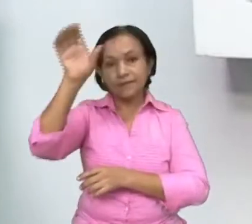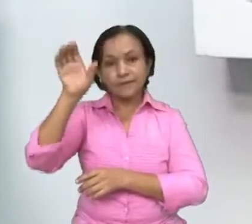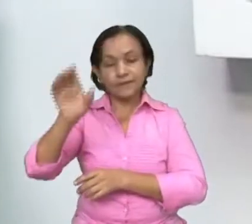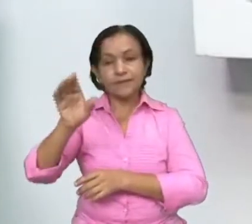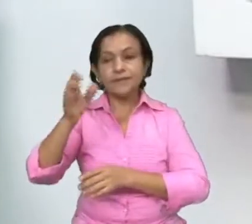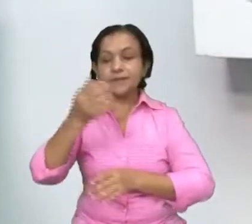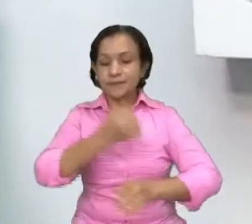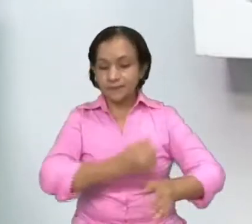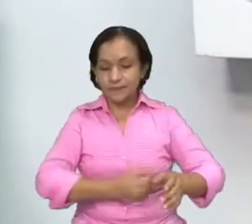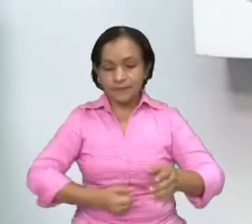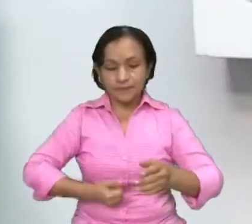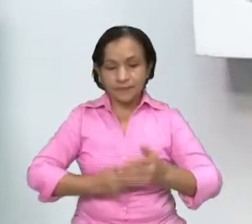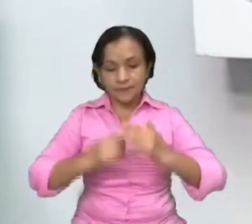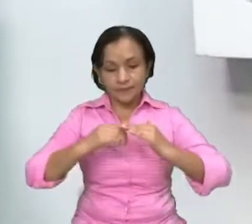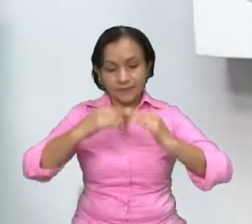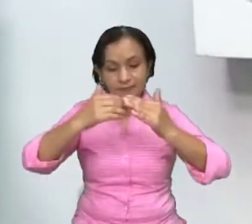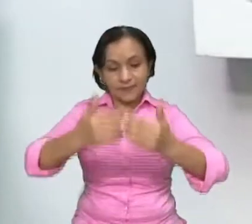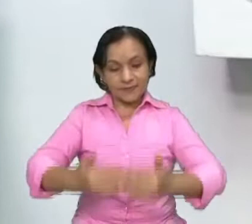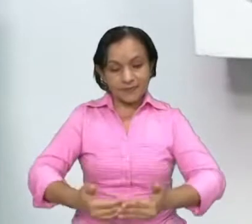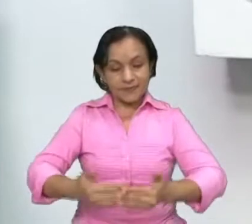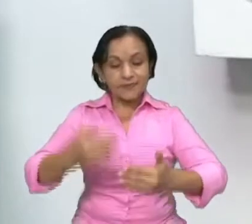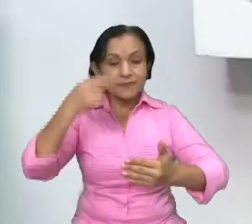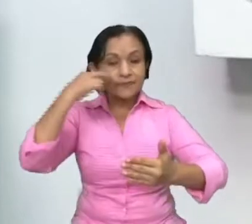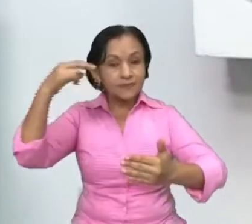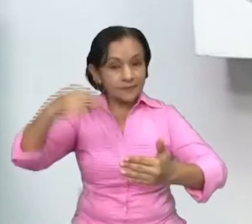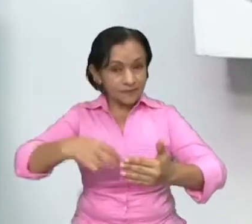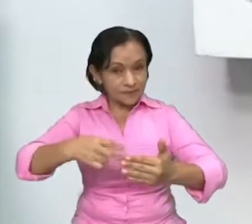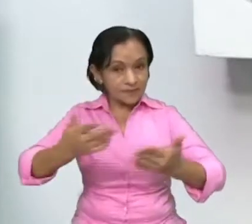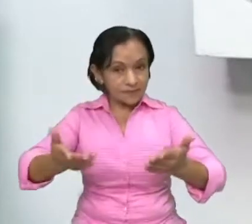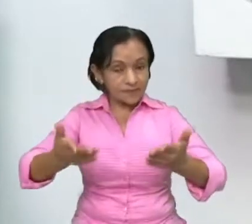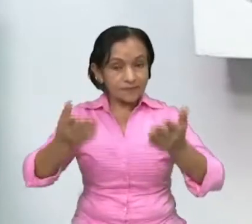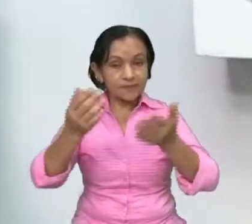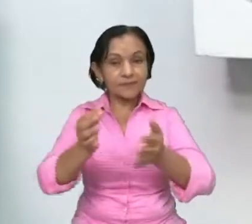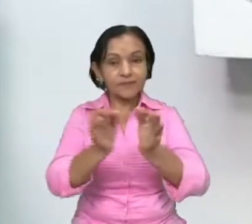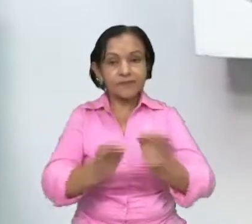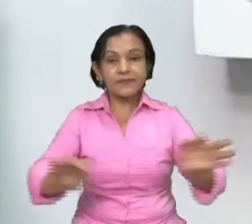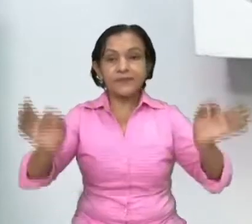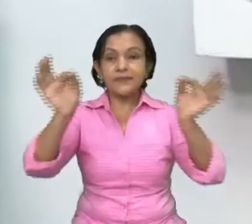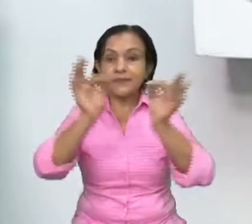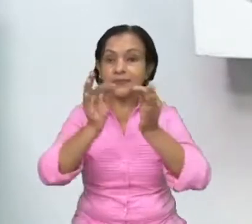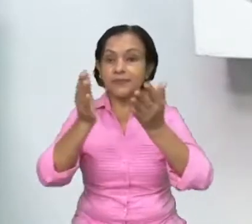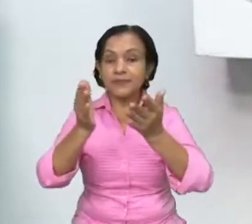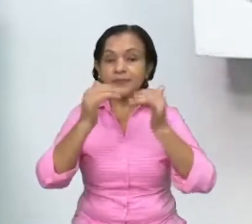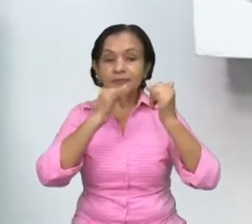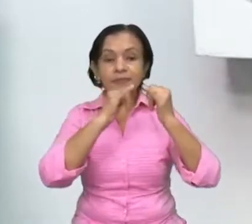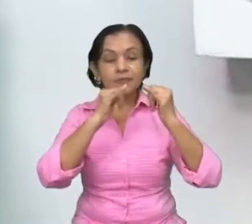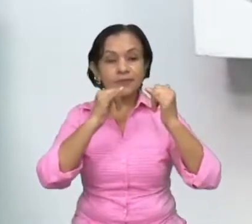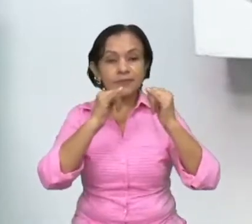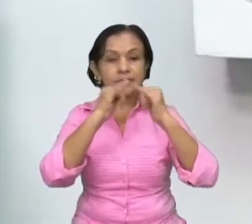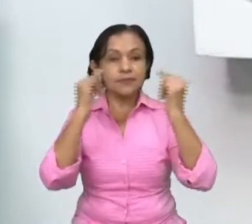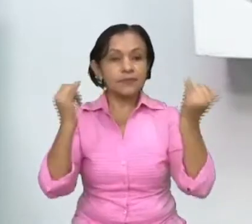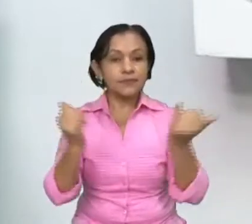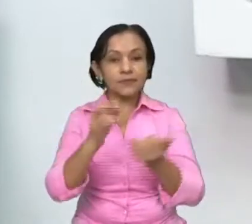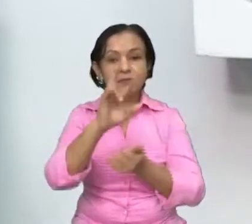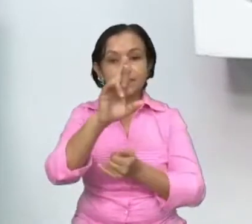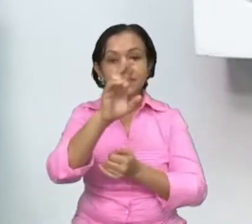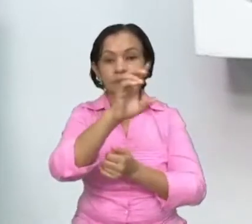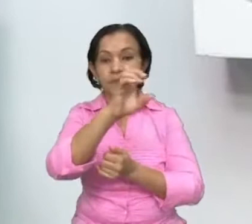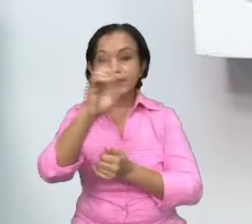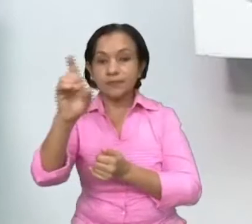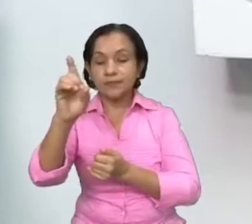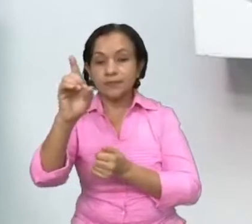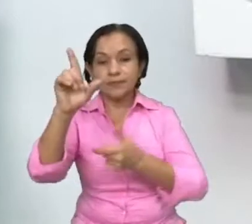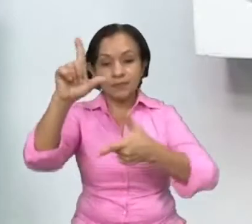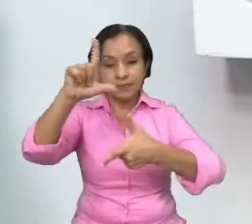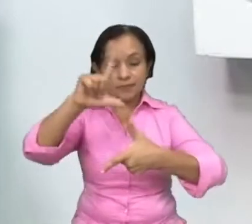que sirven para el diagnóstico prenatal. Esto ha valido pertenecer a una institución que se llama Red de